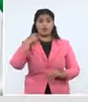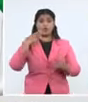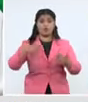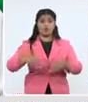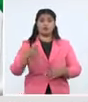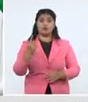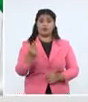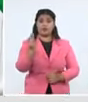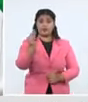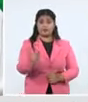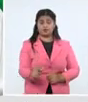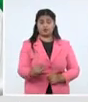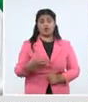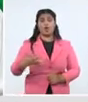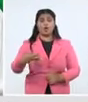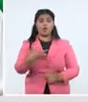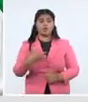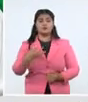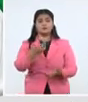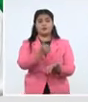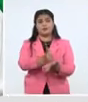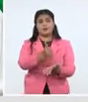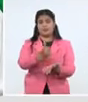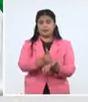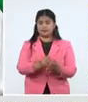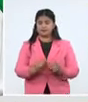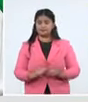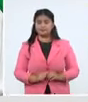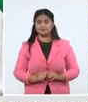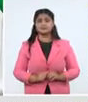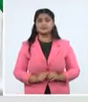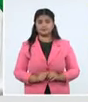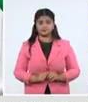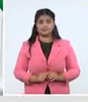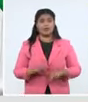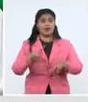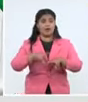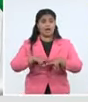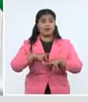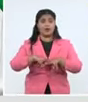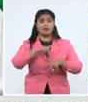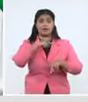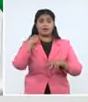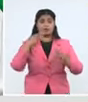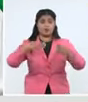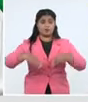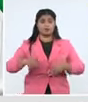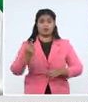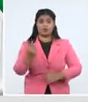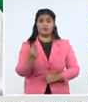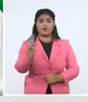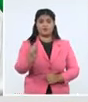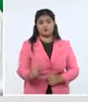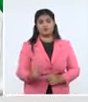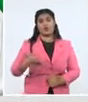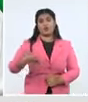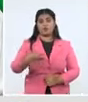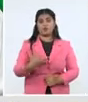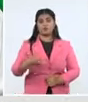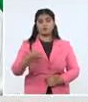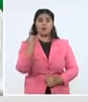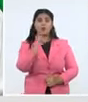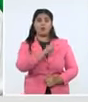del municipio Cabecera, del municipio de Pinar del Río. En La Habana fallece una persona del municipio del